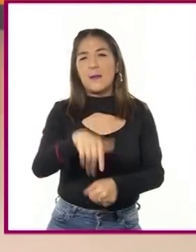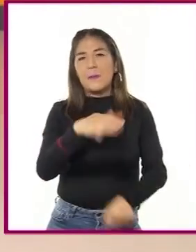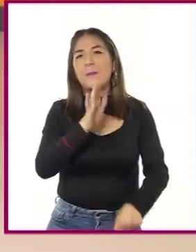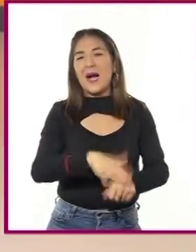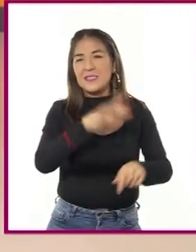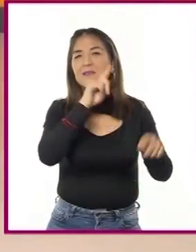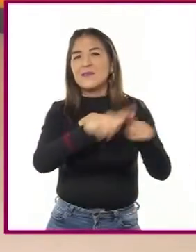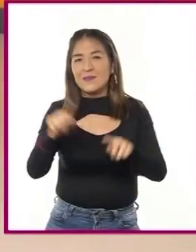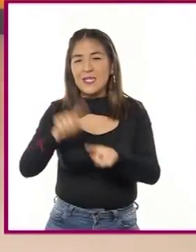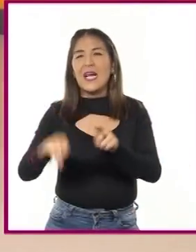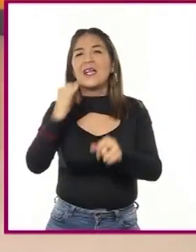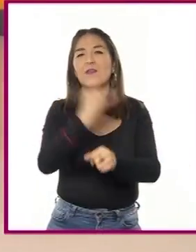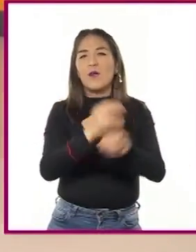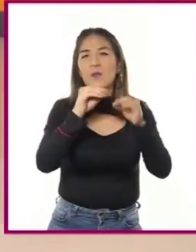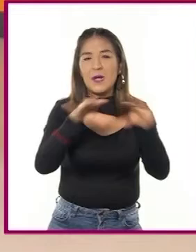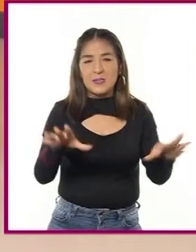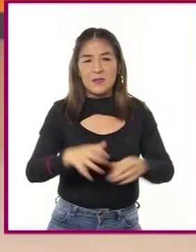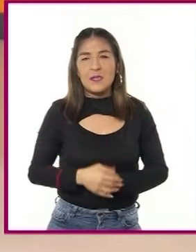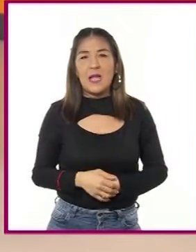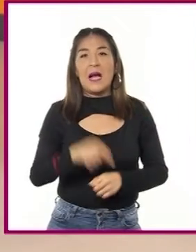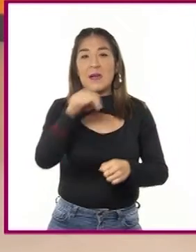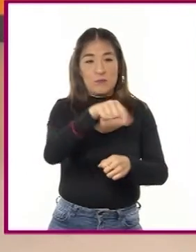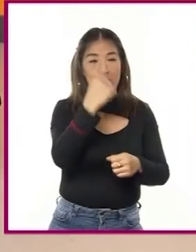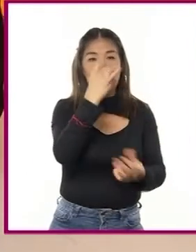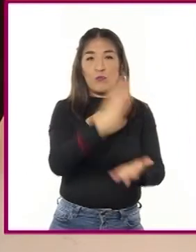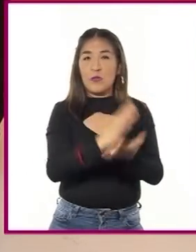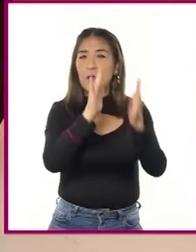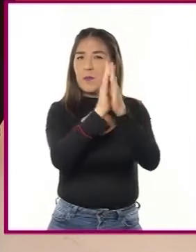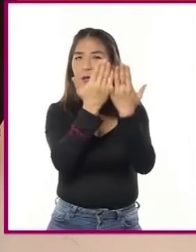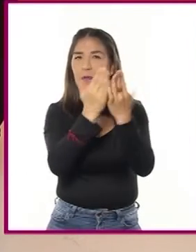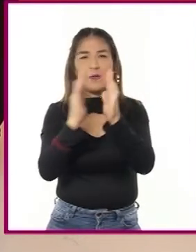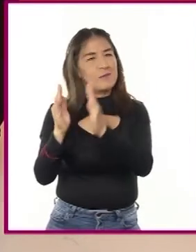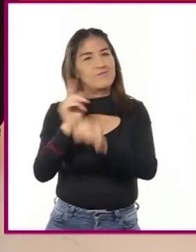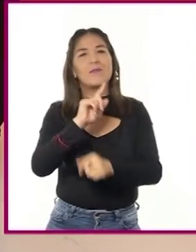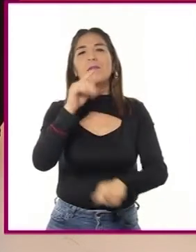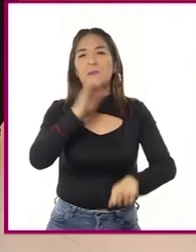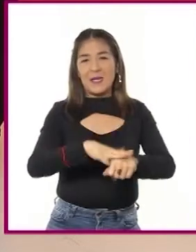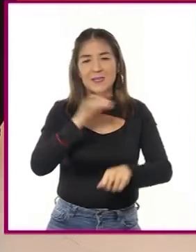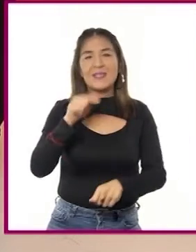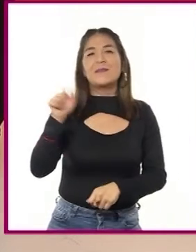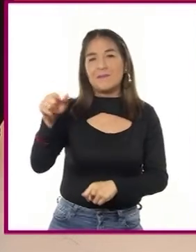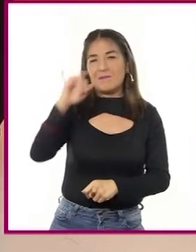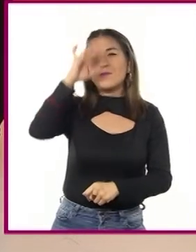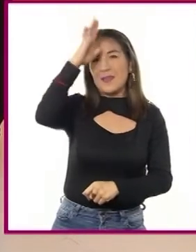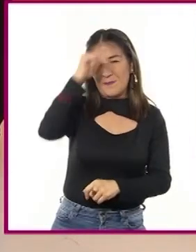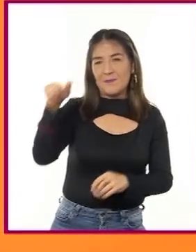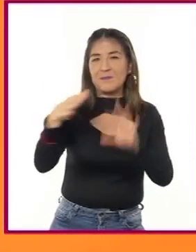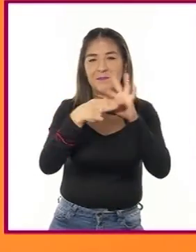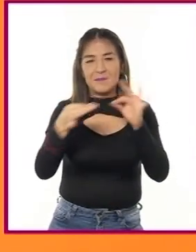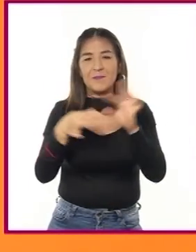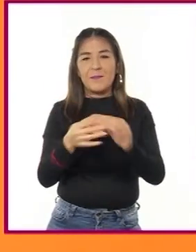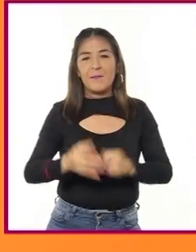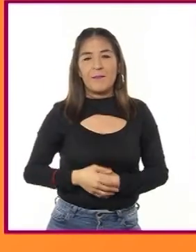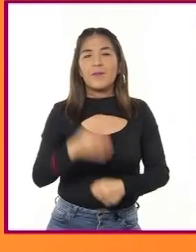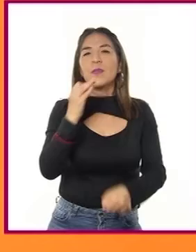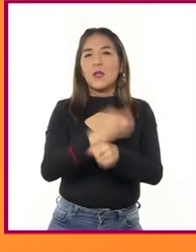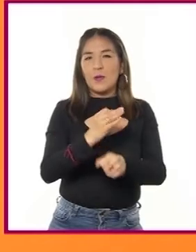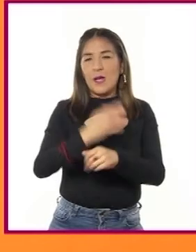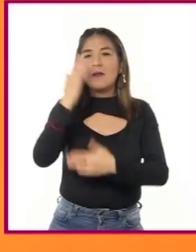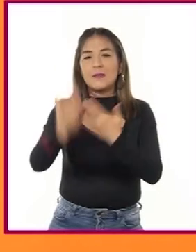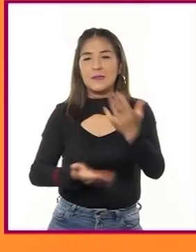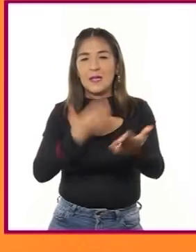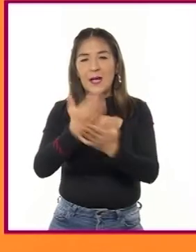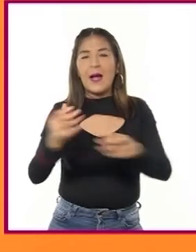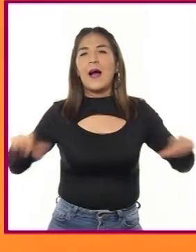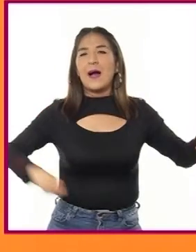fuentes de información, no solo las bibliotecas. Claro que sí, estoy de acuerdo contigo, Roberto. Te propongo que hagamos